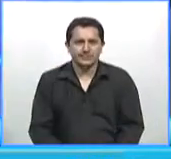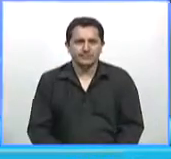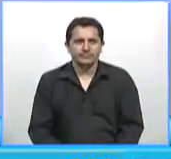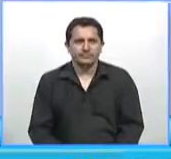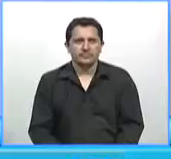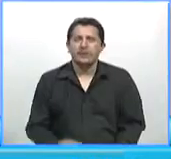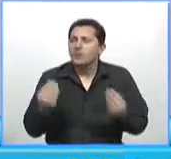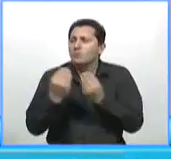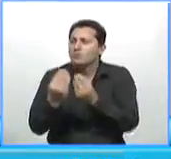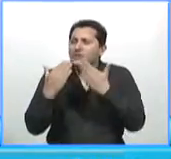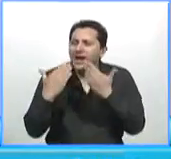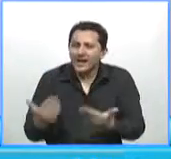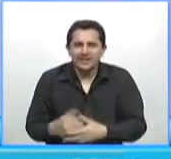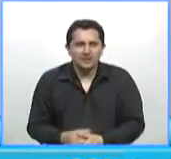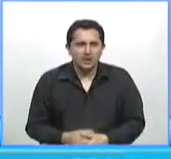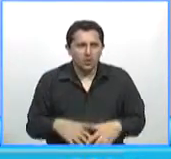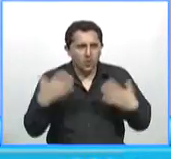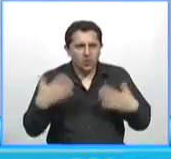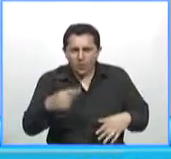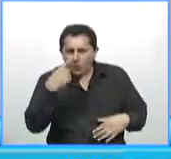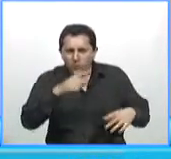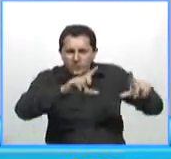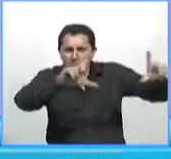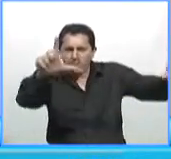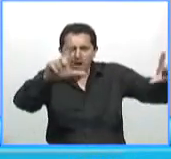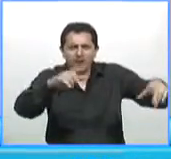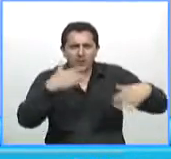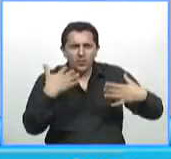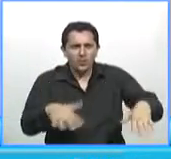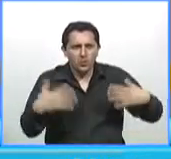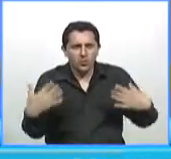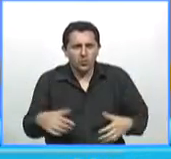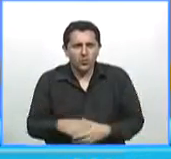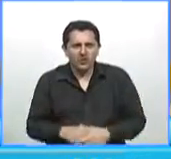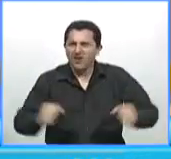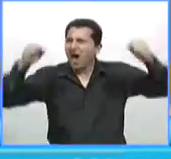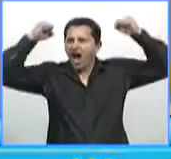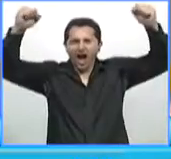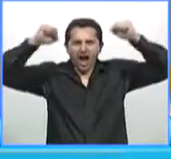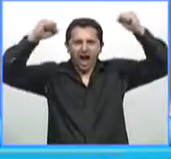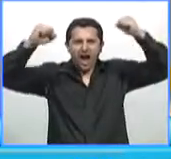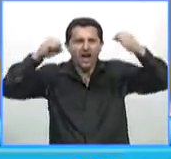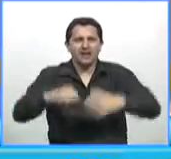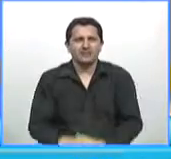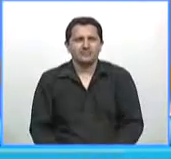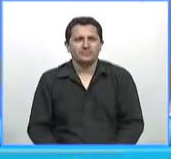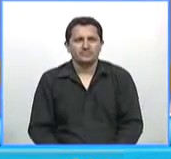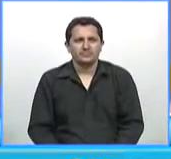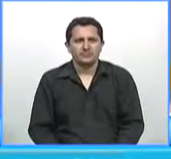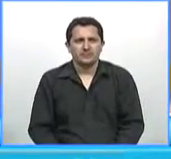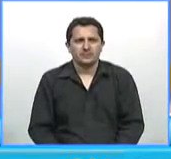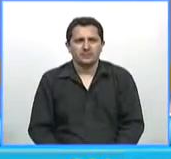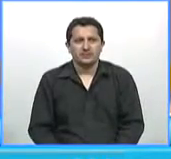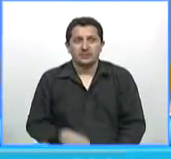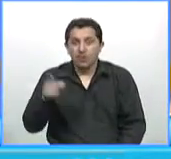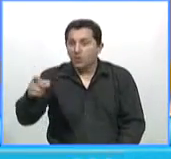Muchas gracias. Qué imagen de guerrera esa última, digo, yo no, ay, no me pongo adelante. ¿Cuánto festejo ahí? Sí, sabes que con